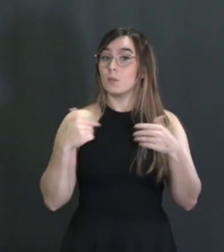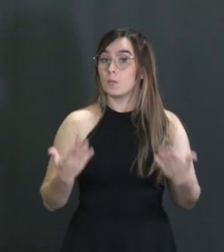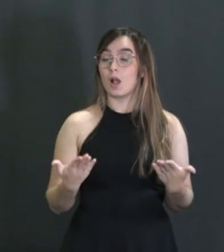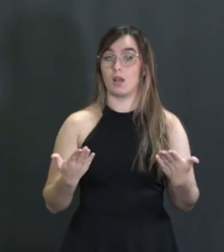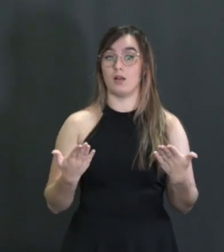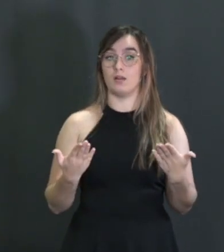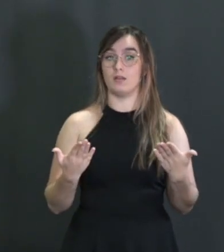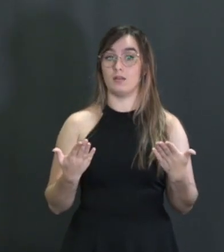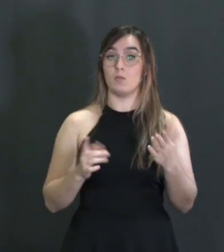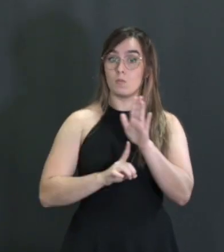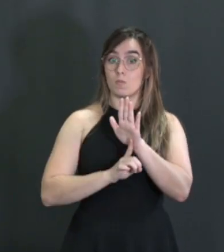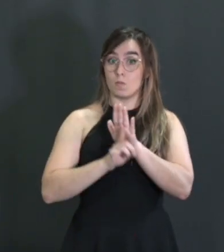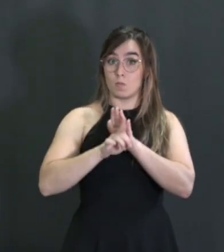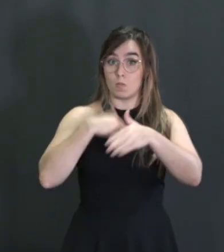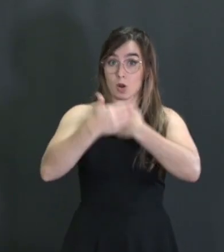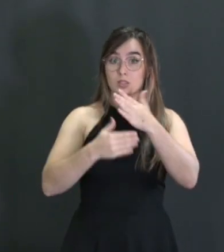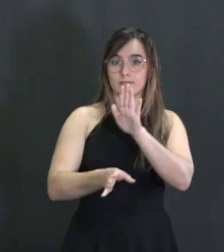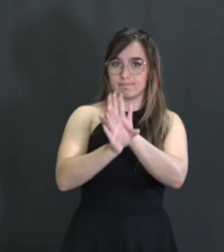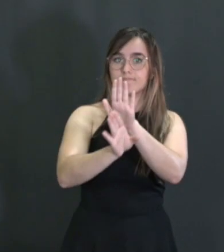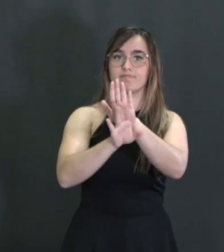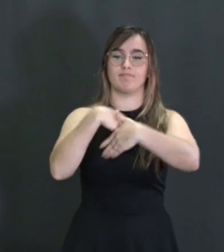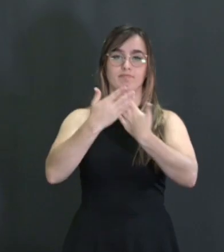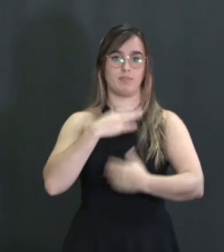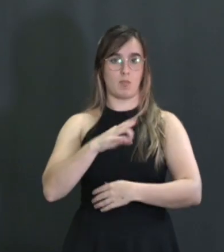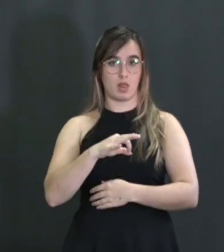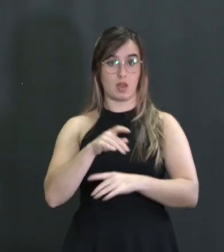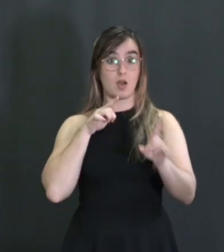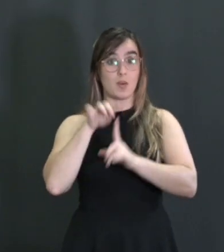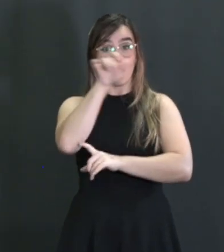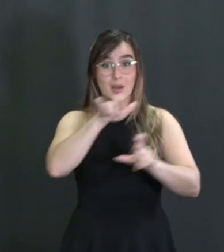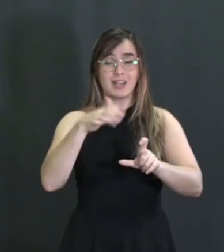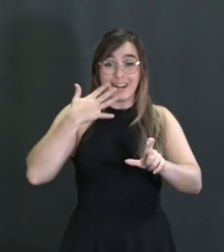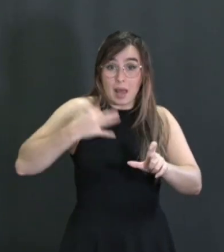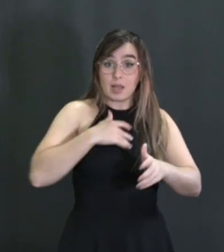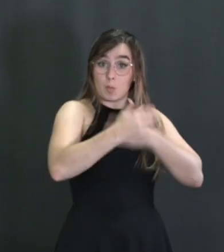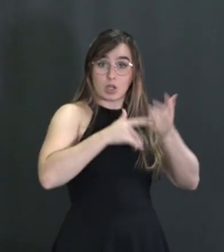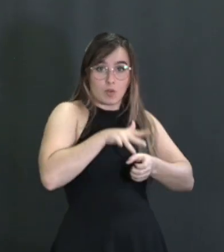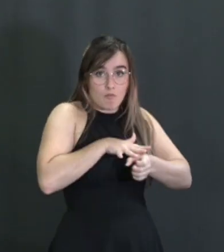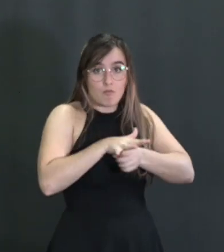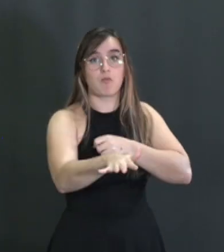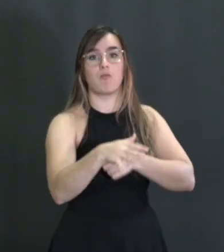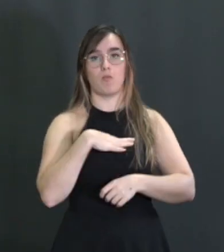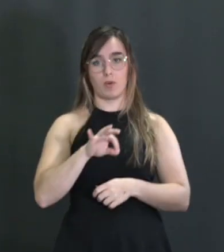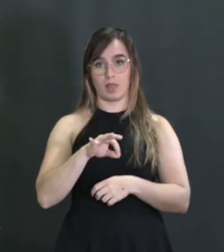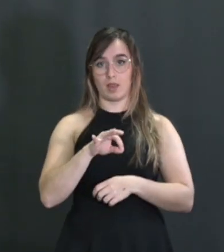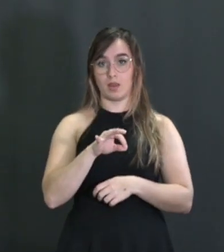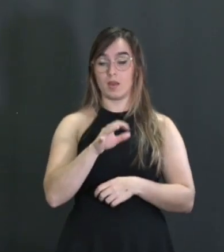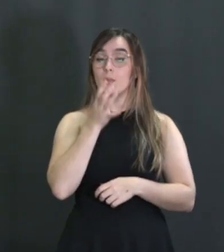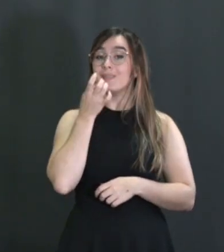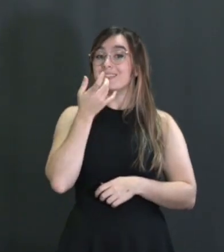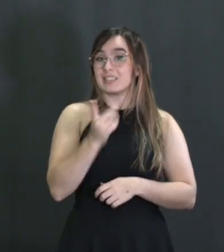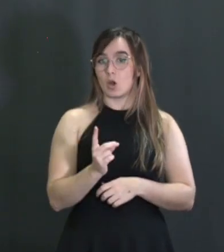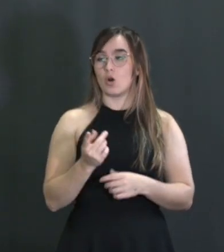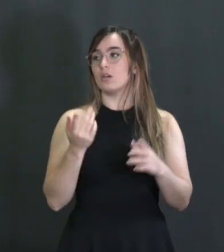el progreso siga, el progreso llegue a la gente. Porque si no, o sea,